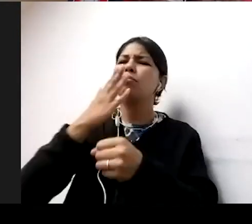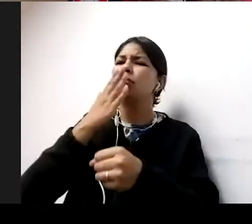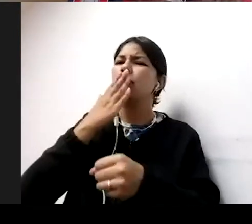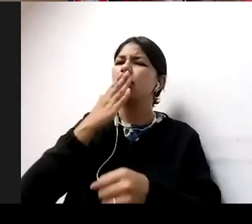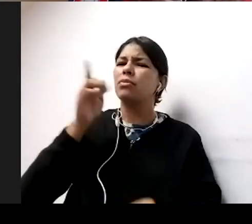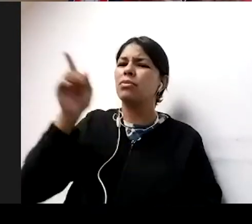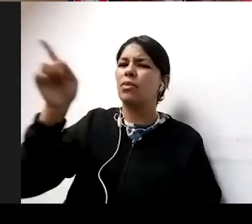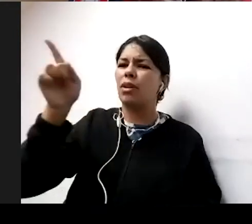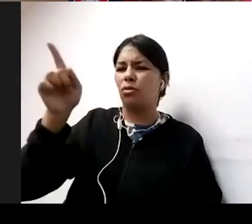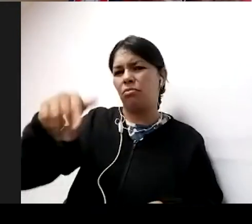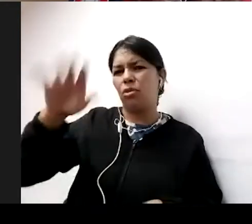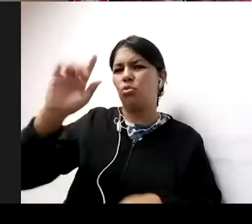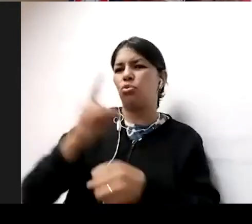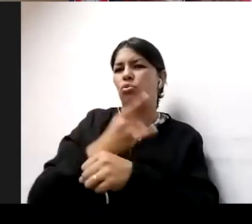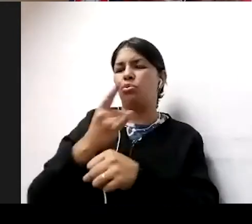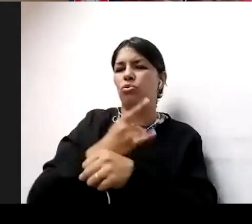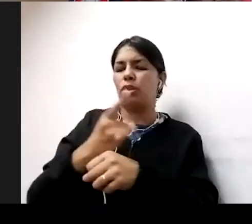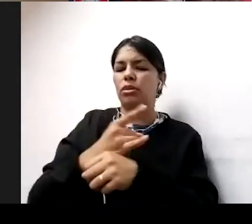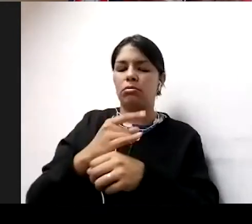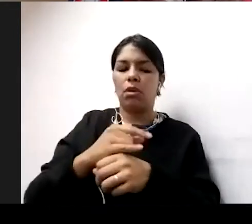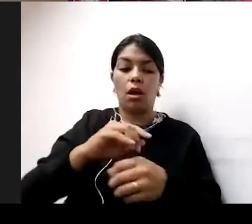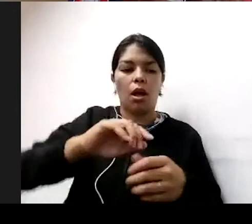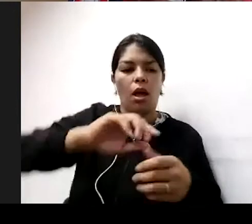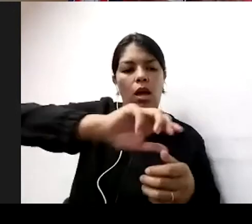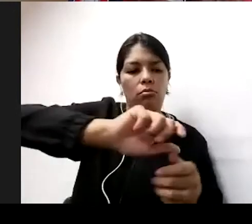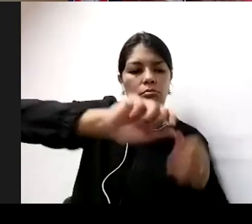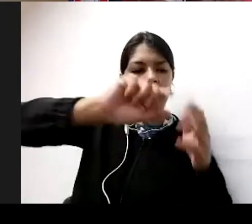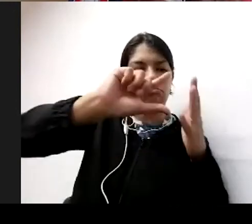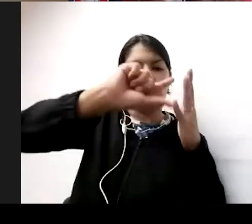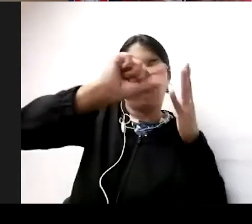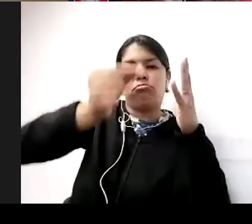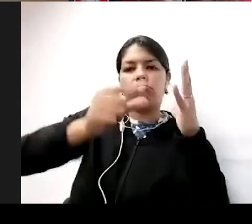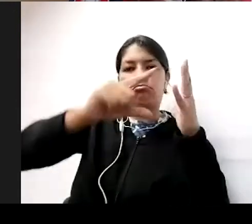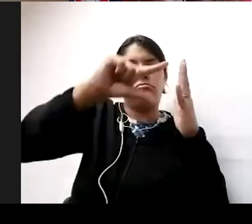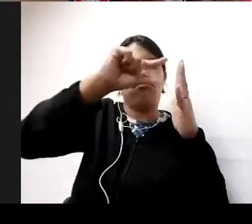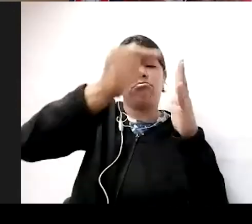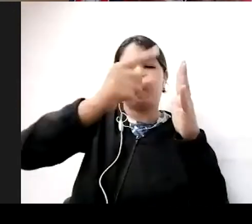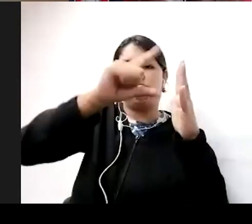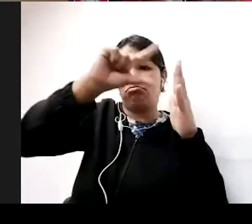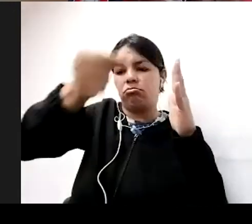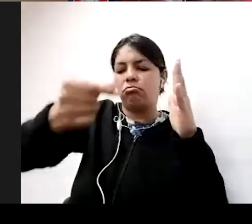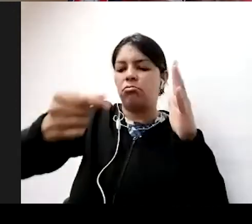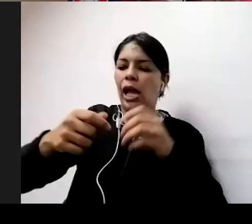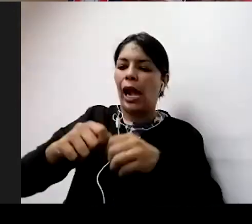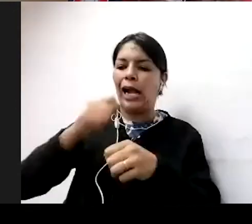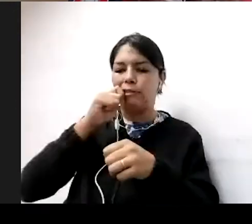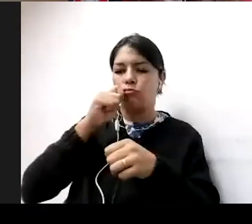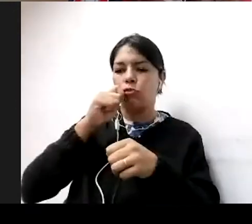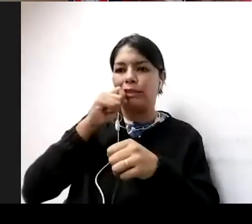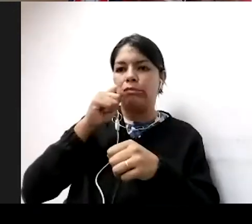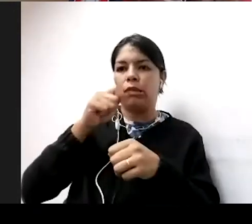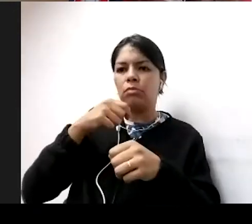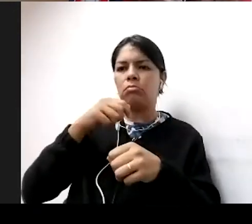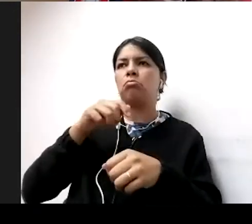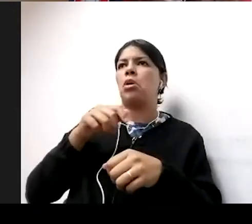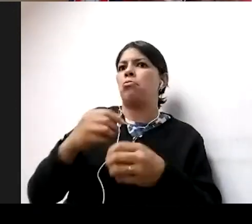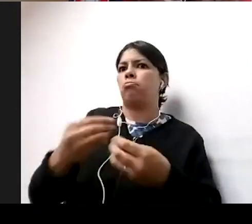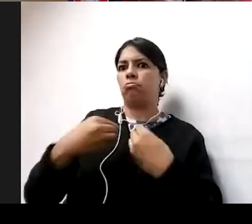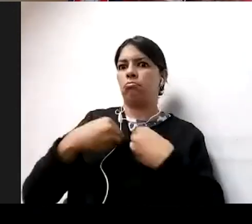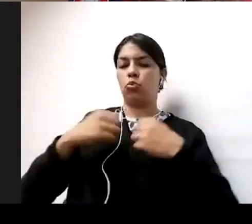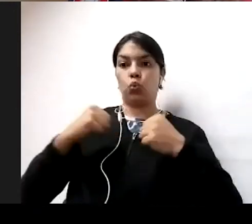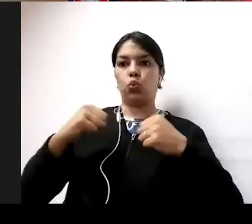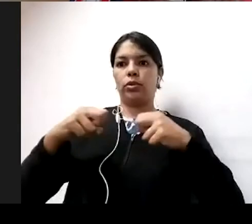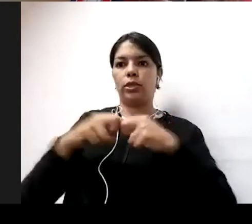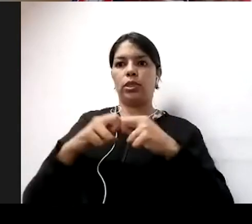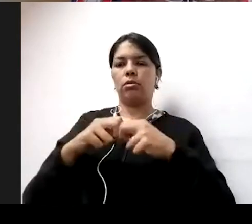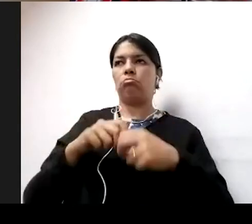y efectos energizantes, pues porque pueden caminar por muchas horas o por muchos días sin sentirse cansados.